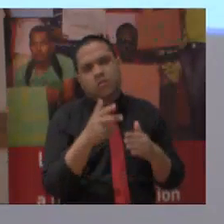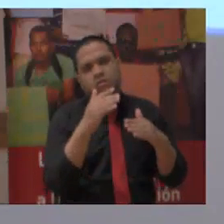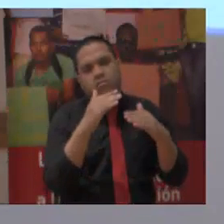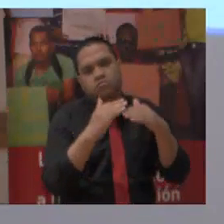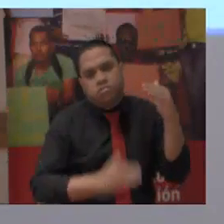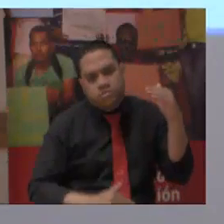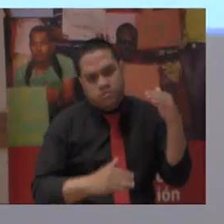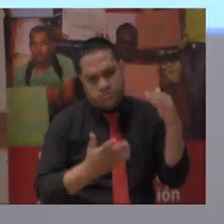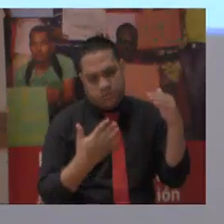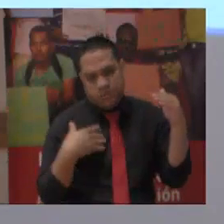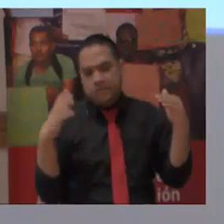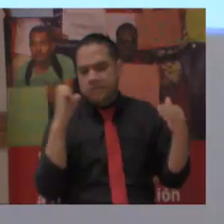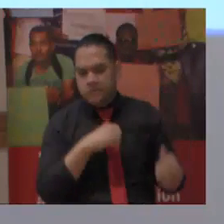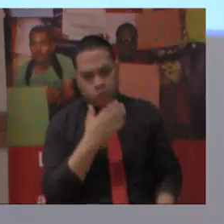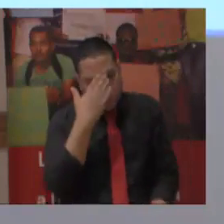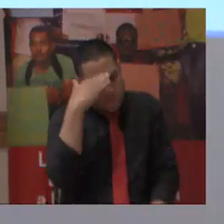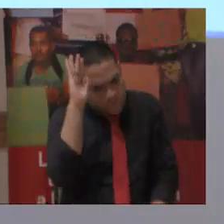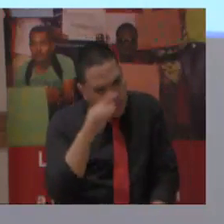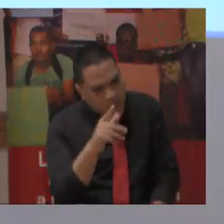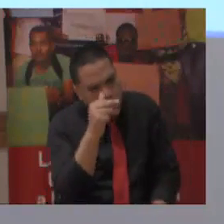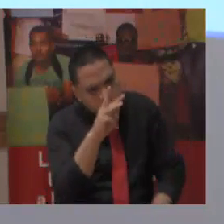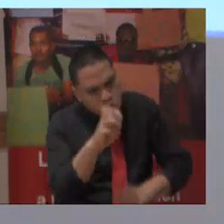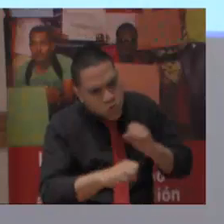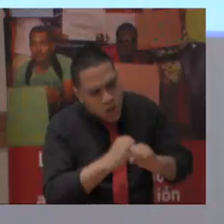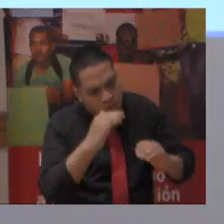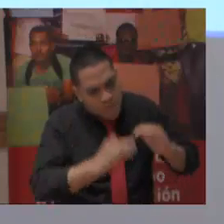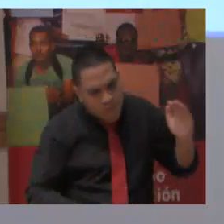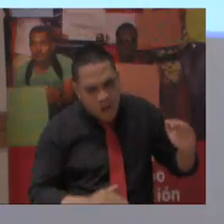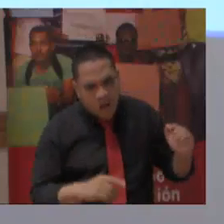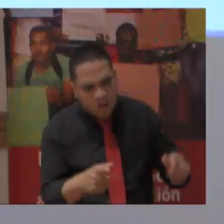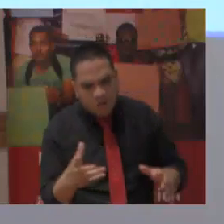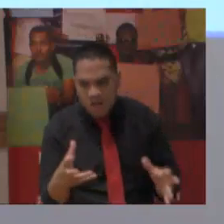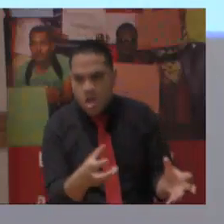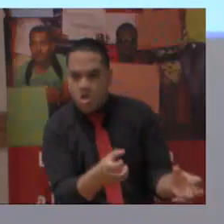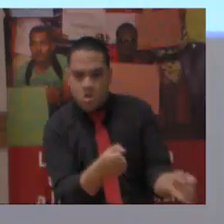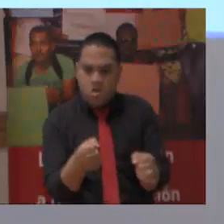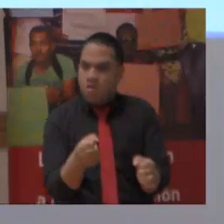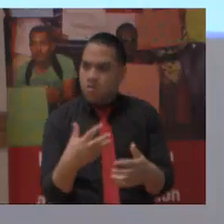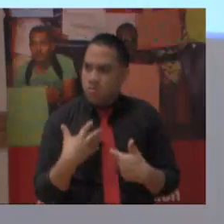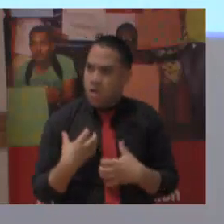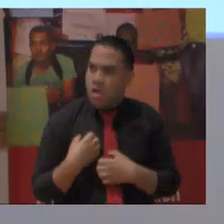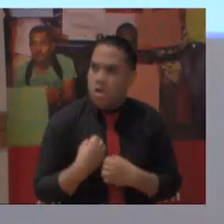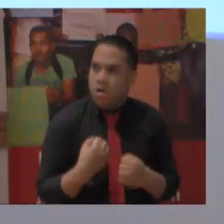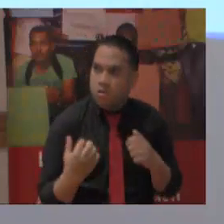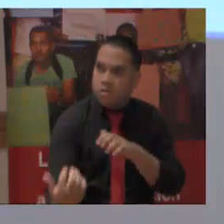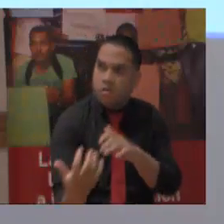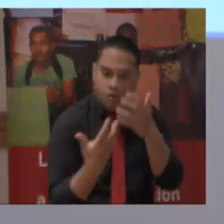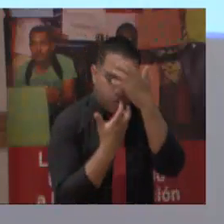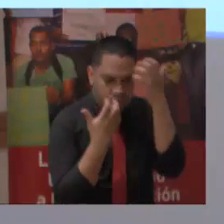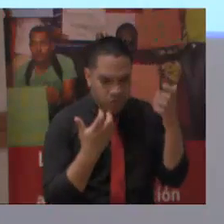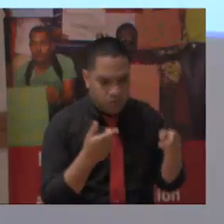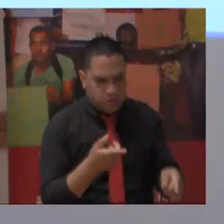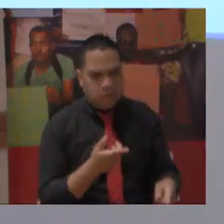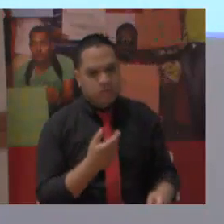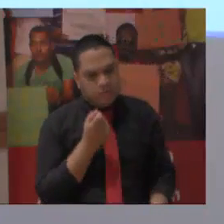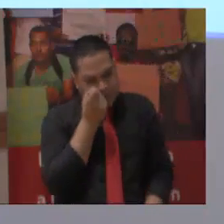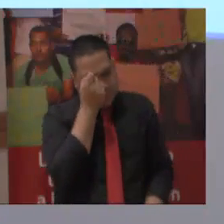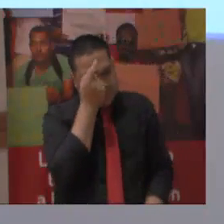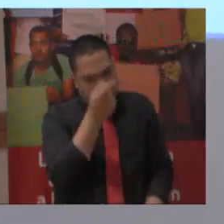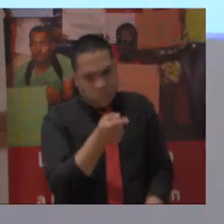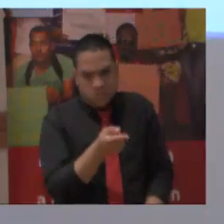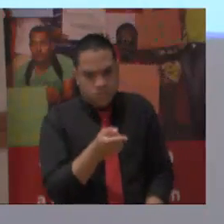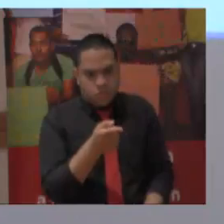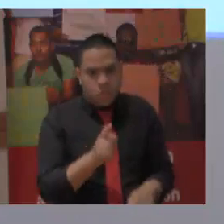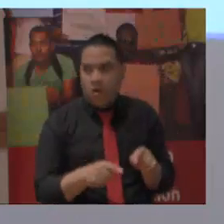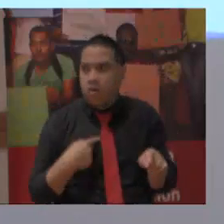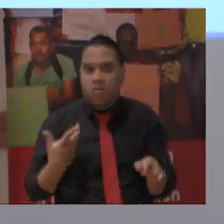edad, muchas veces en contra de su voluntad y sin la posibilidad de volver a la casa. Y uno